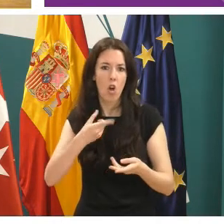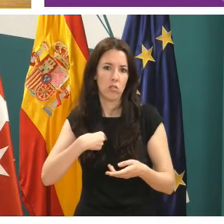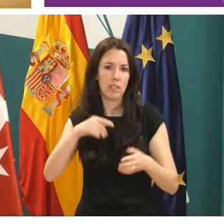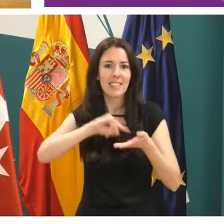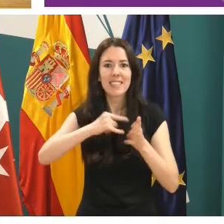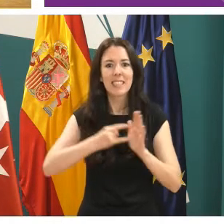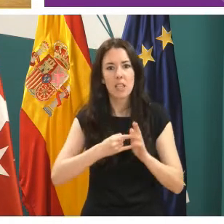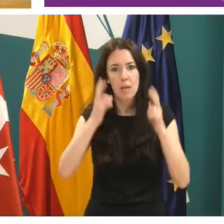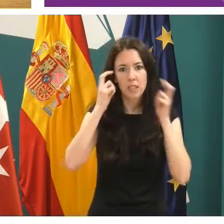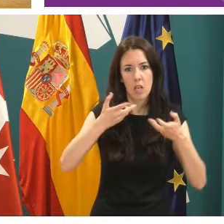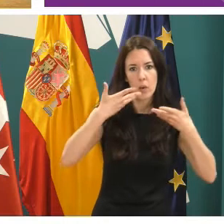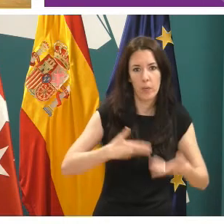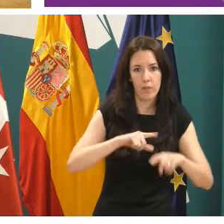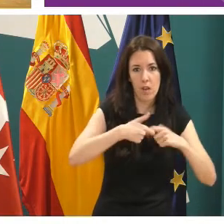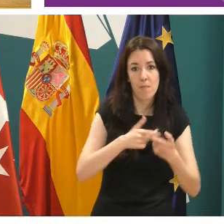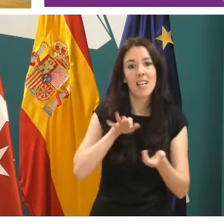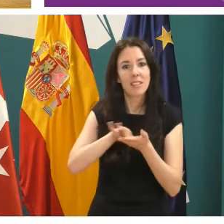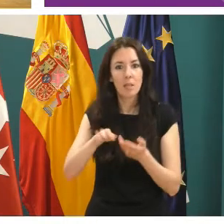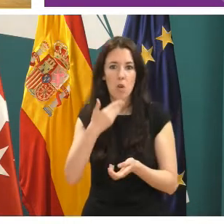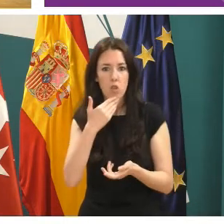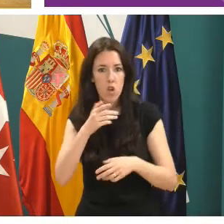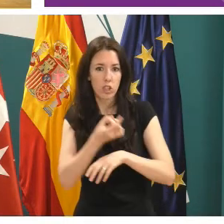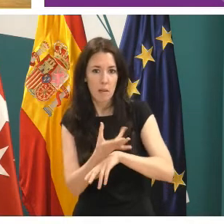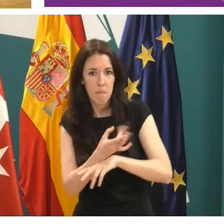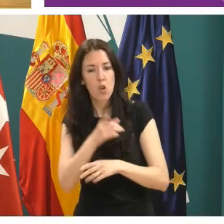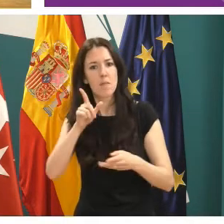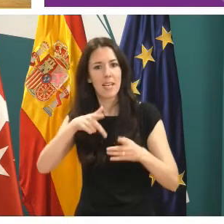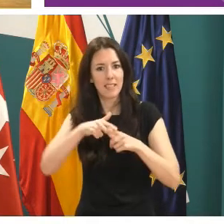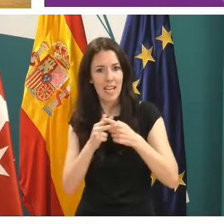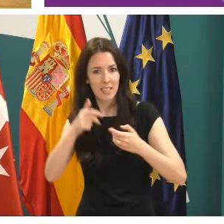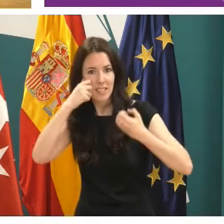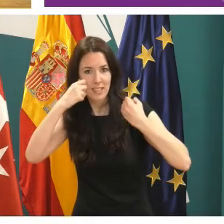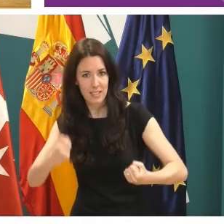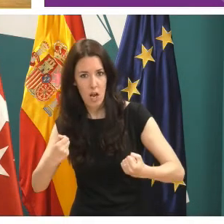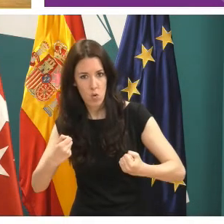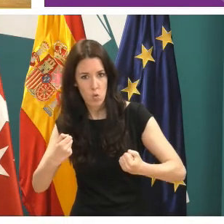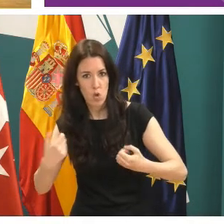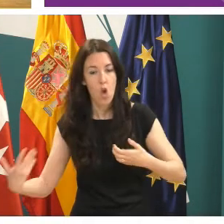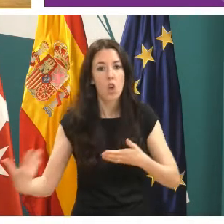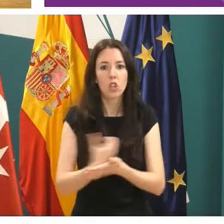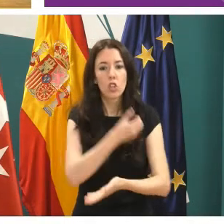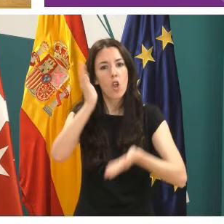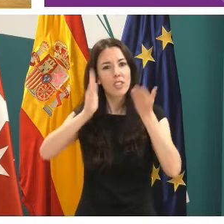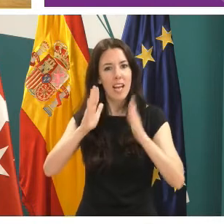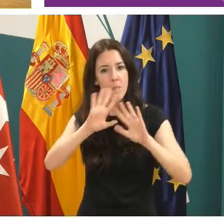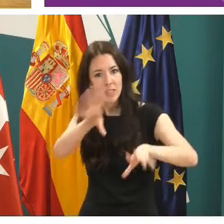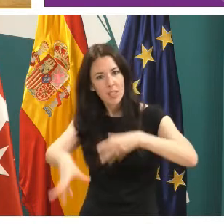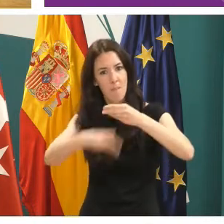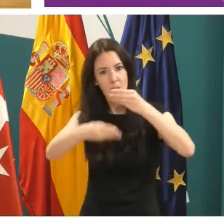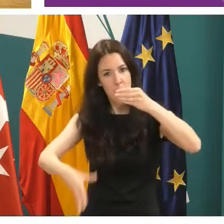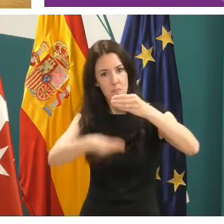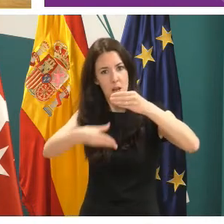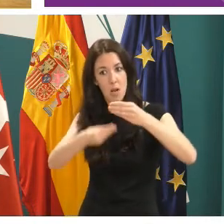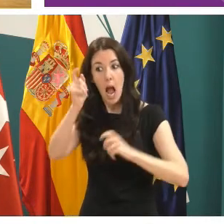familiar, servicios de ocio y tiempo libre, talleres para la salud. Todo esto son terapias y servicios complementarios que las